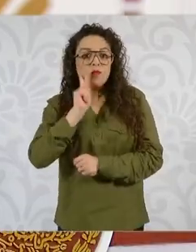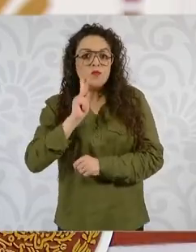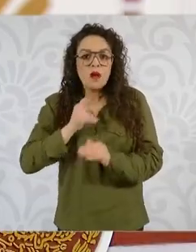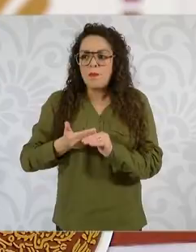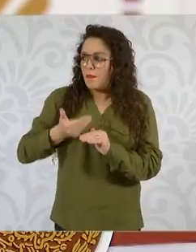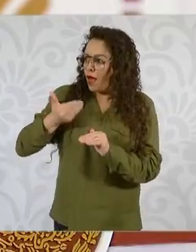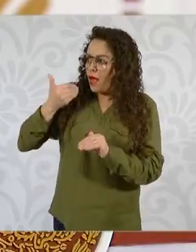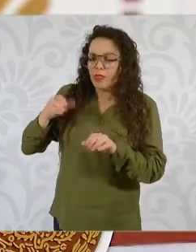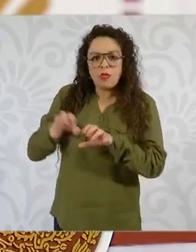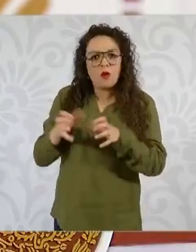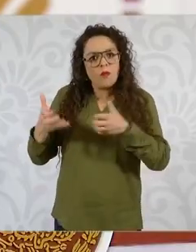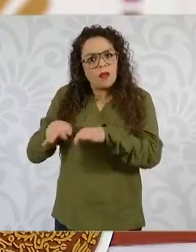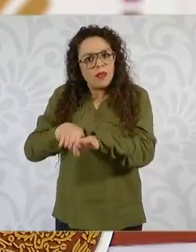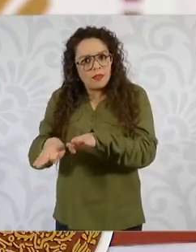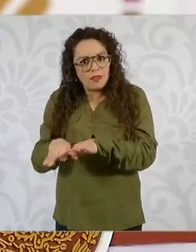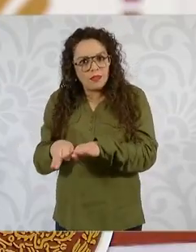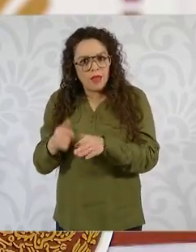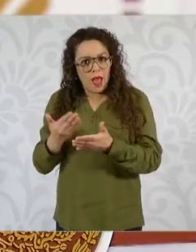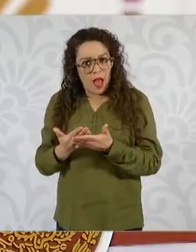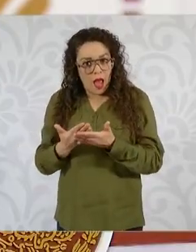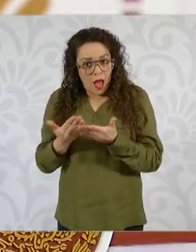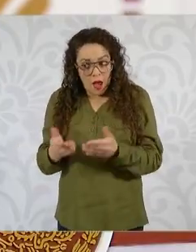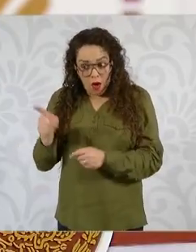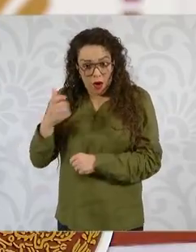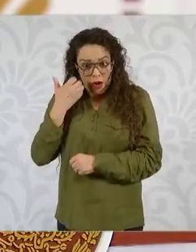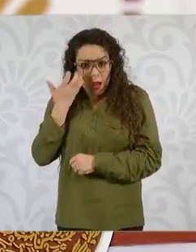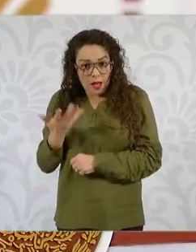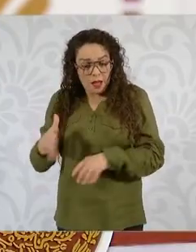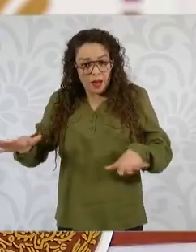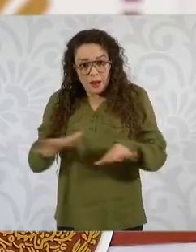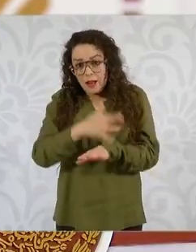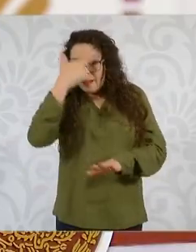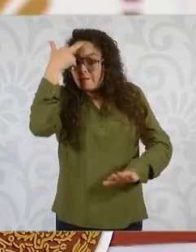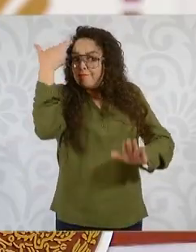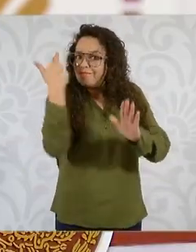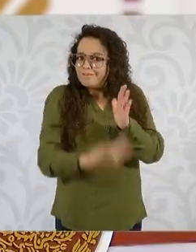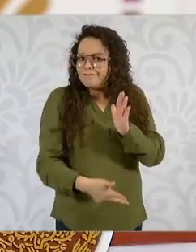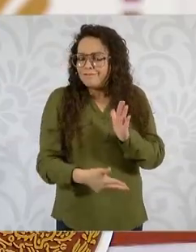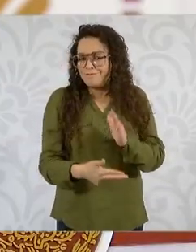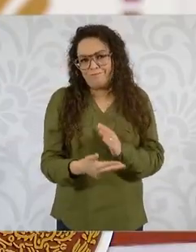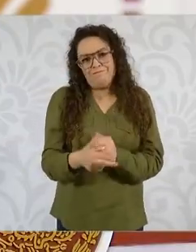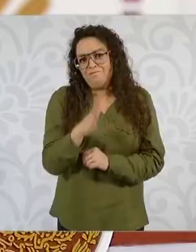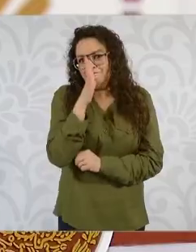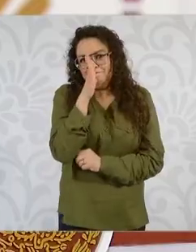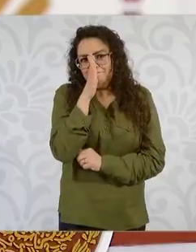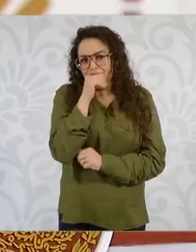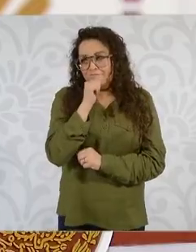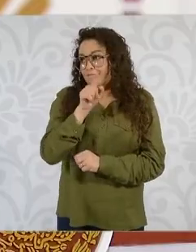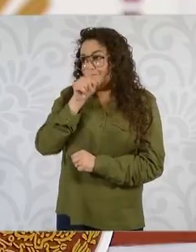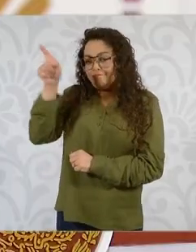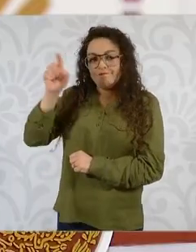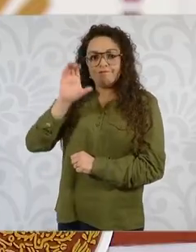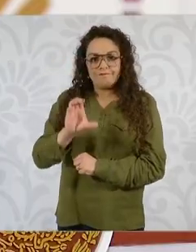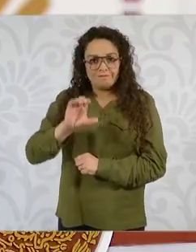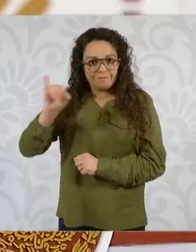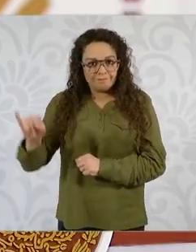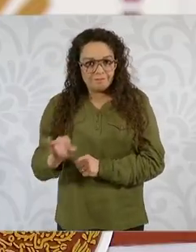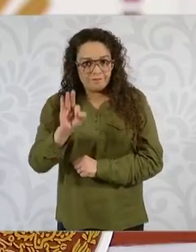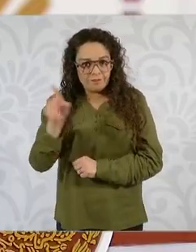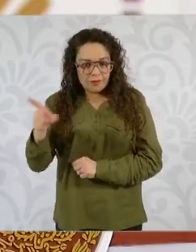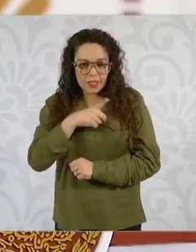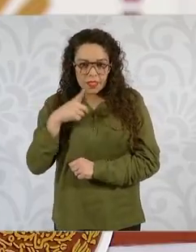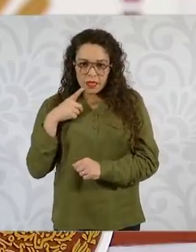el Poder Judicial si están actuando o no bien